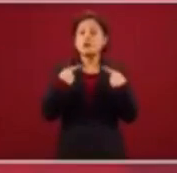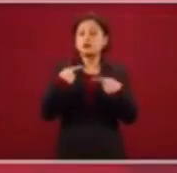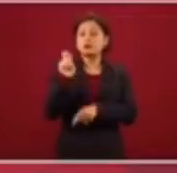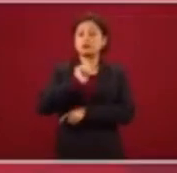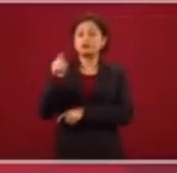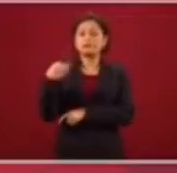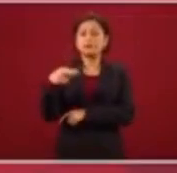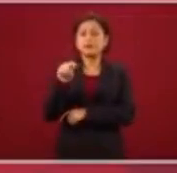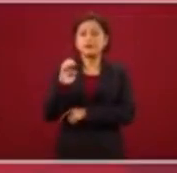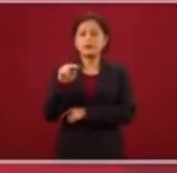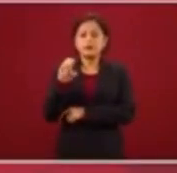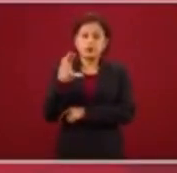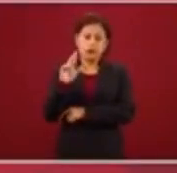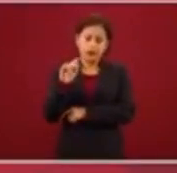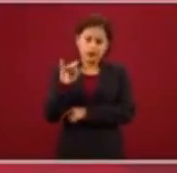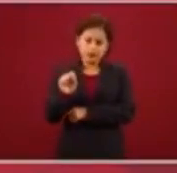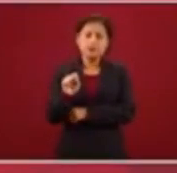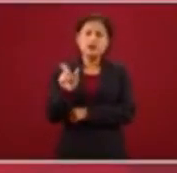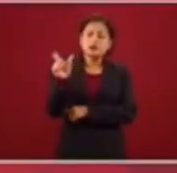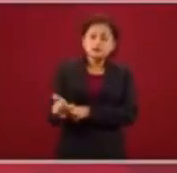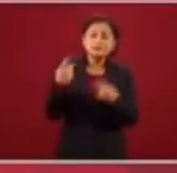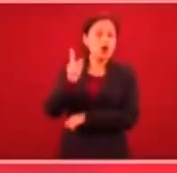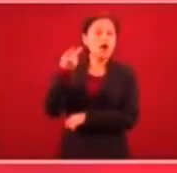son muy